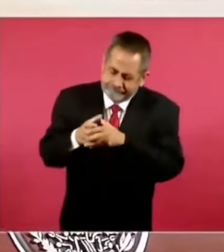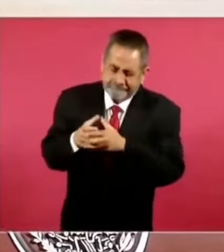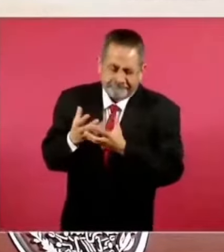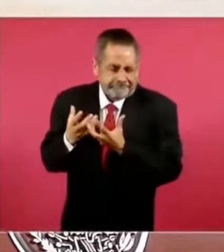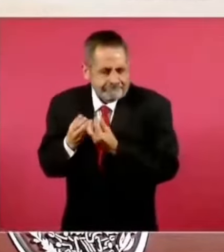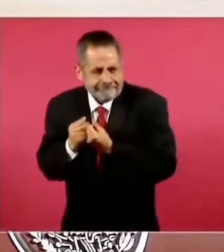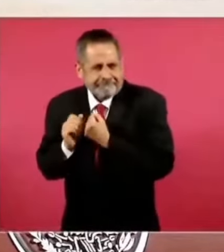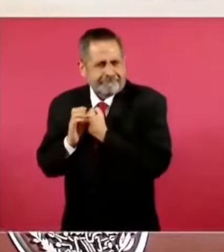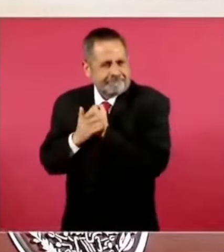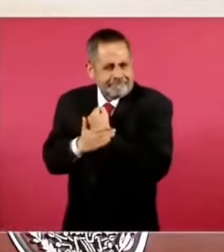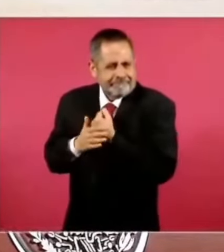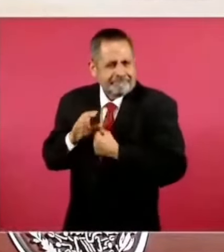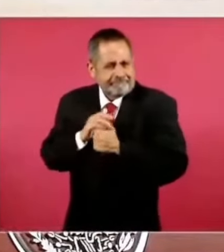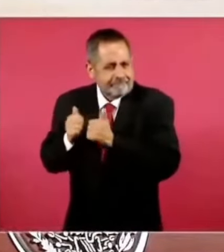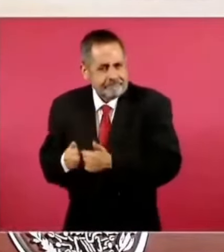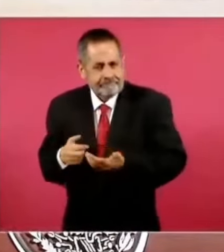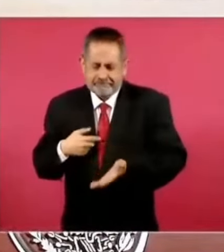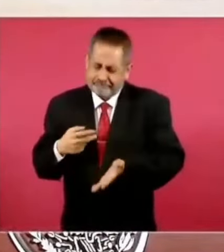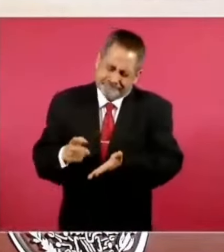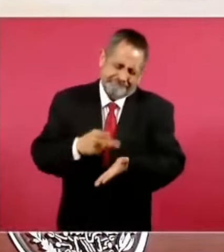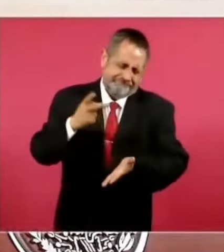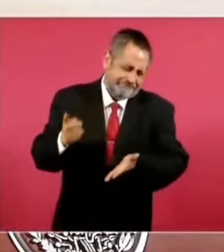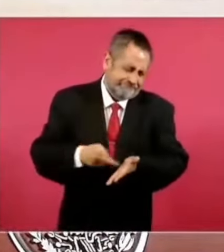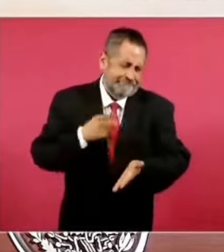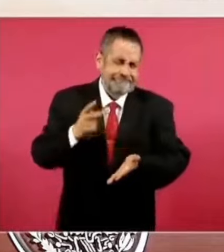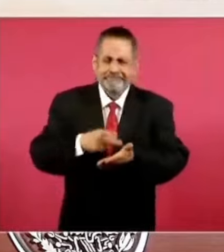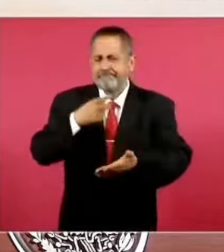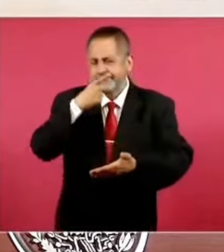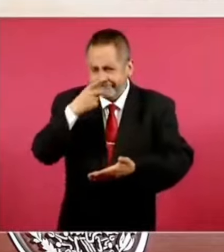Les decía yo, y lo repito por lo mismo,